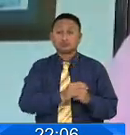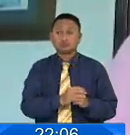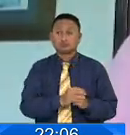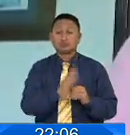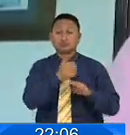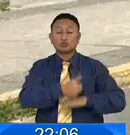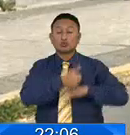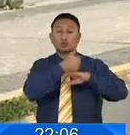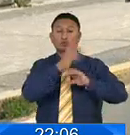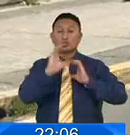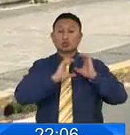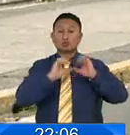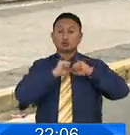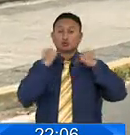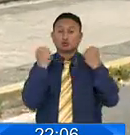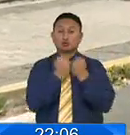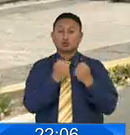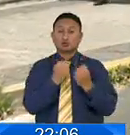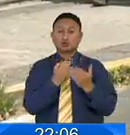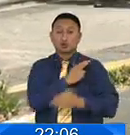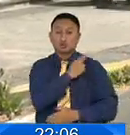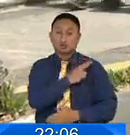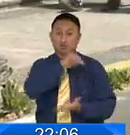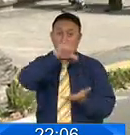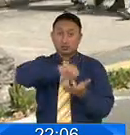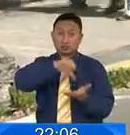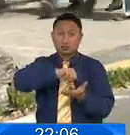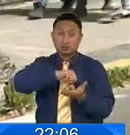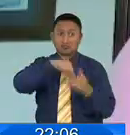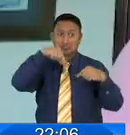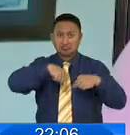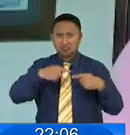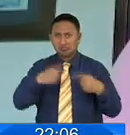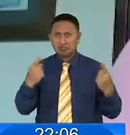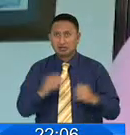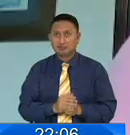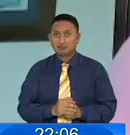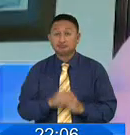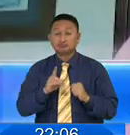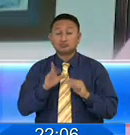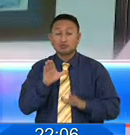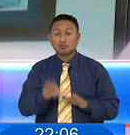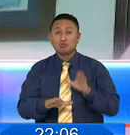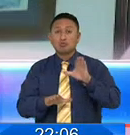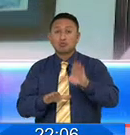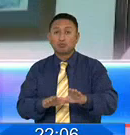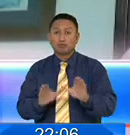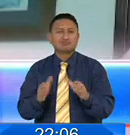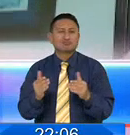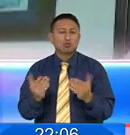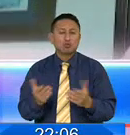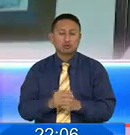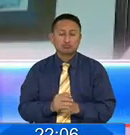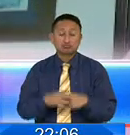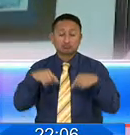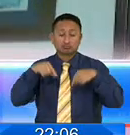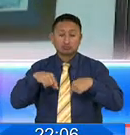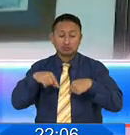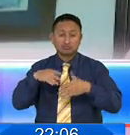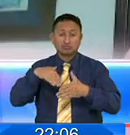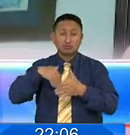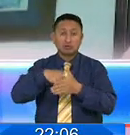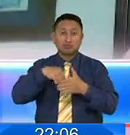Comunicación Social de la Universidad Central, tiene pro y contras. Es un paso en la medida que sí limita